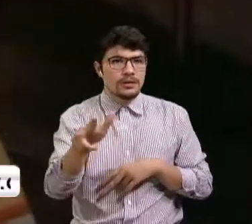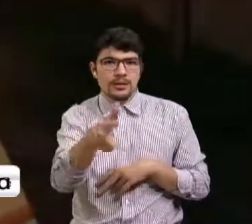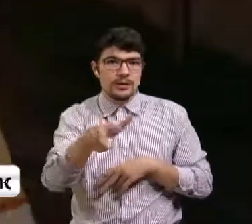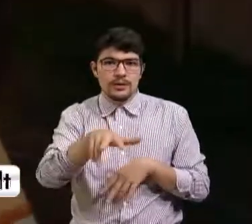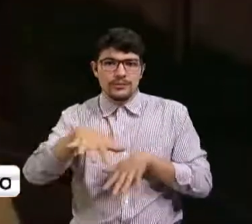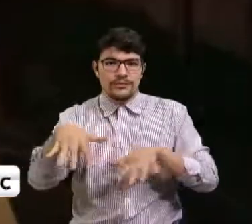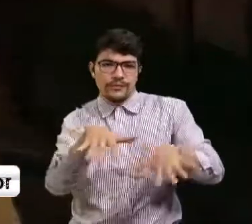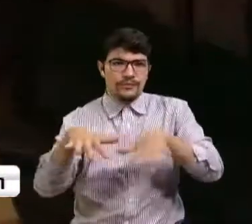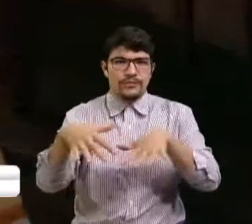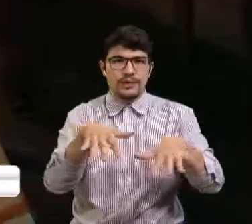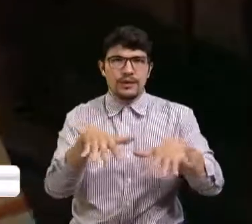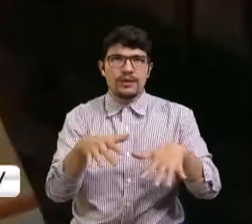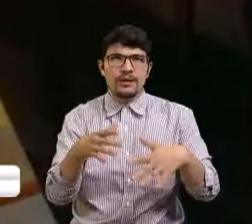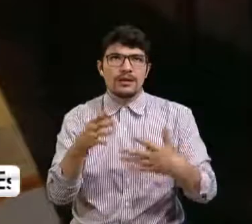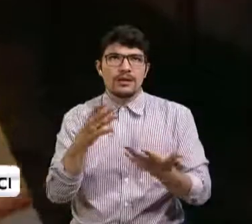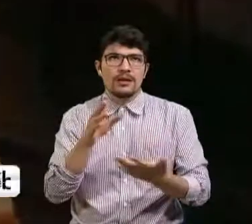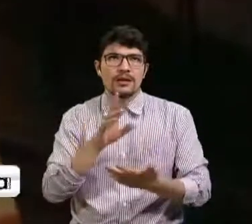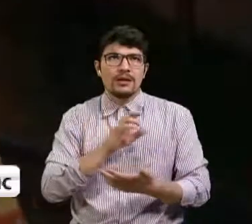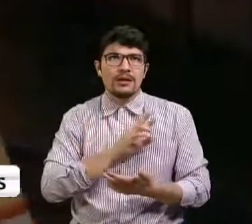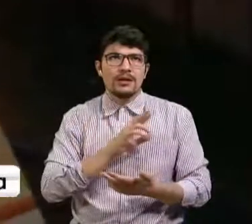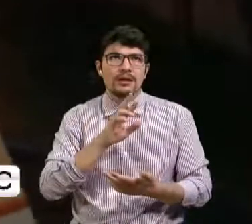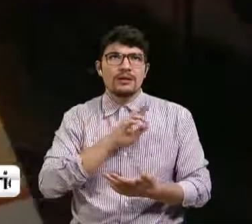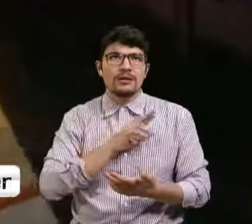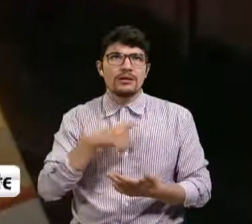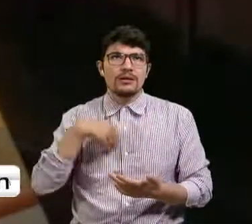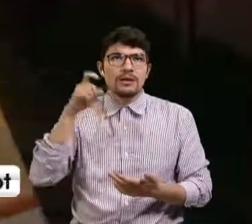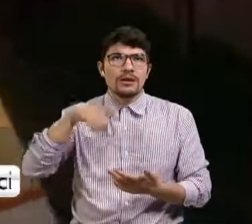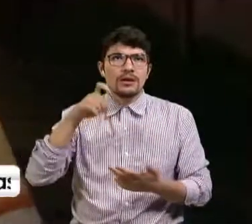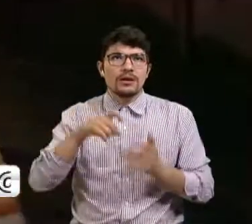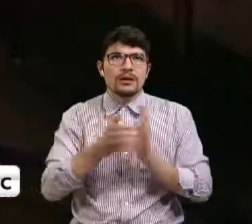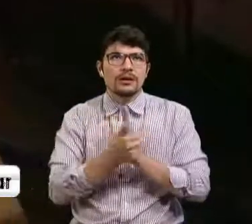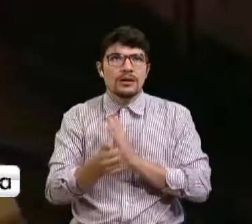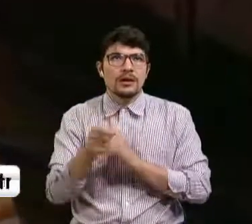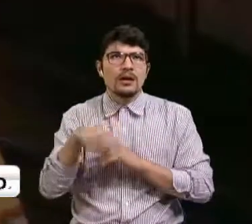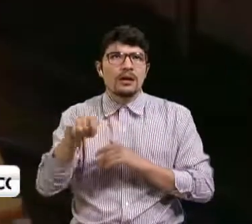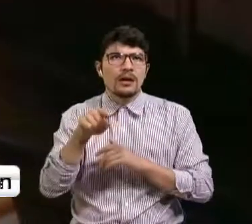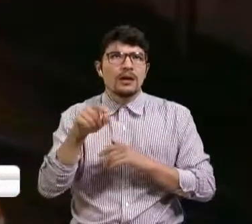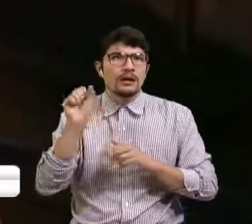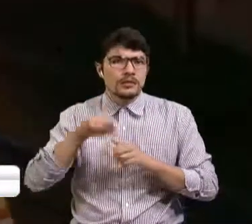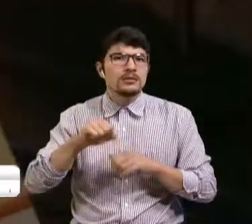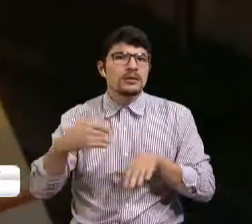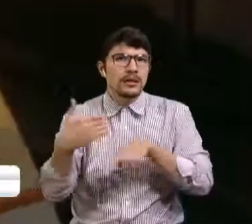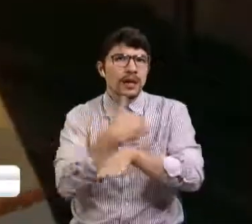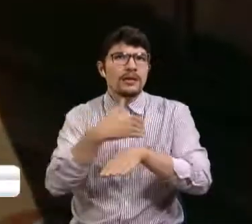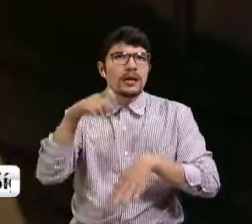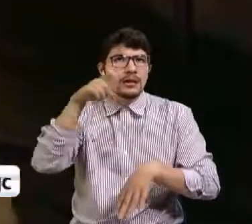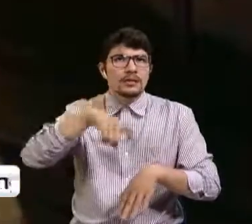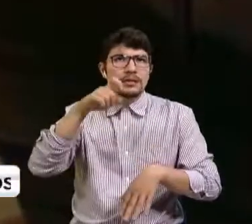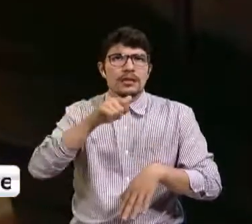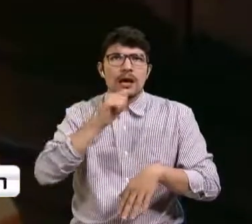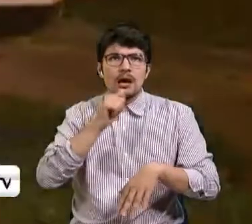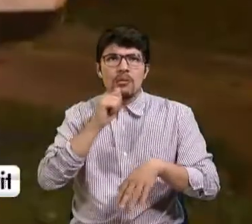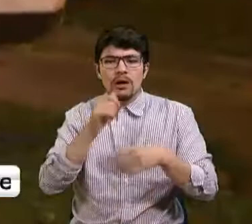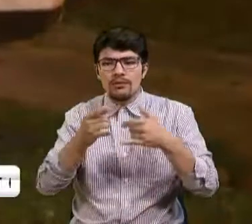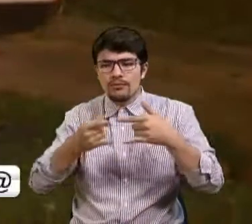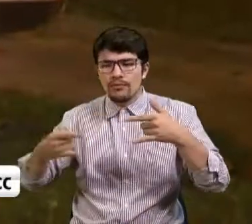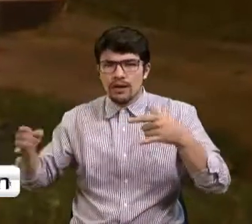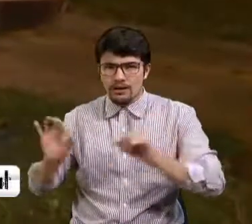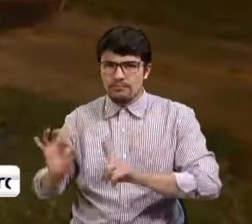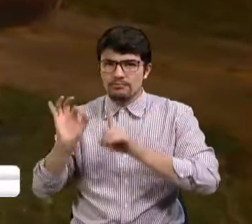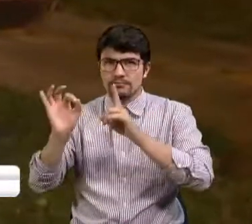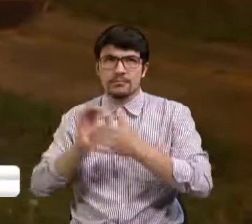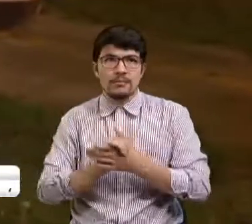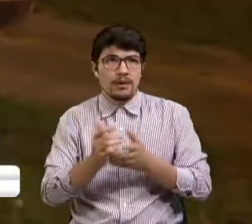desestabilizarse o sea no necesita usar un experto conductor para saber que la vida se necesita aún deben ag más adecuado según